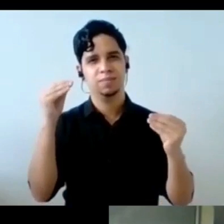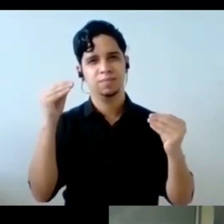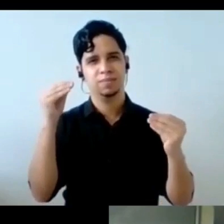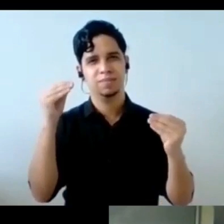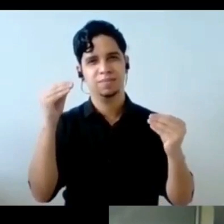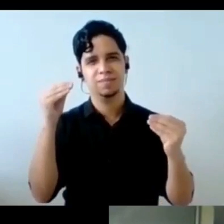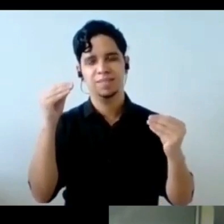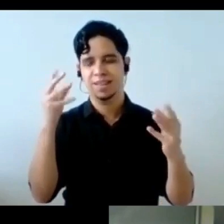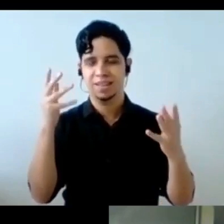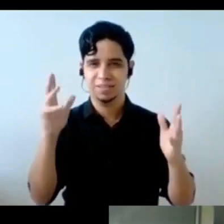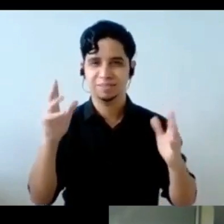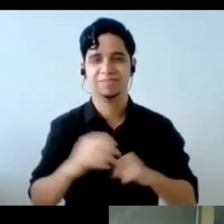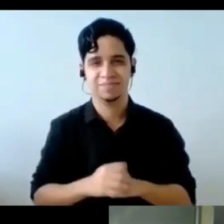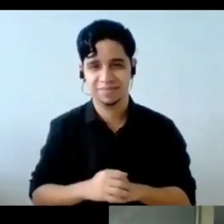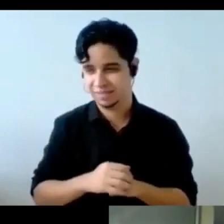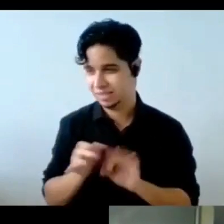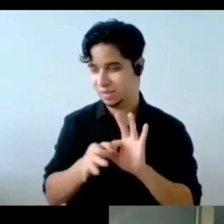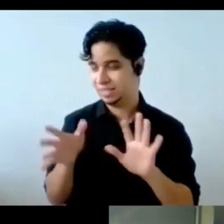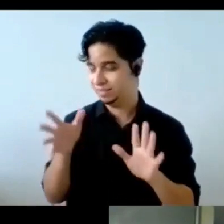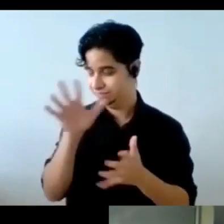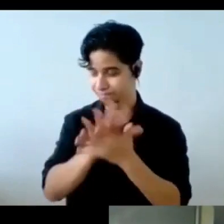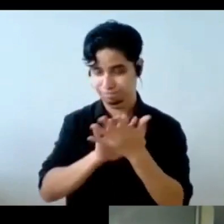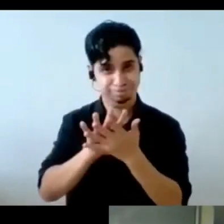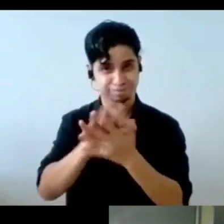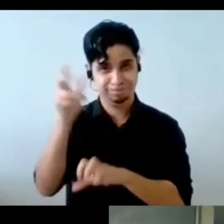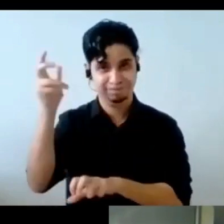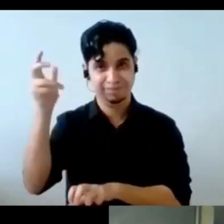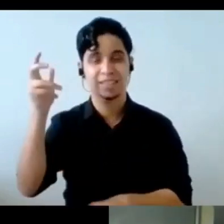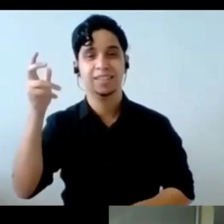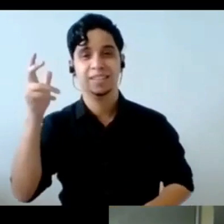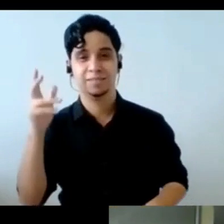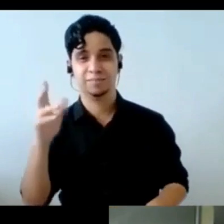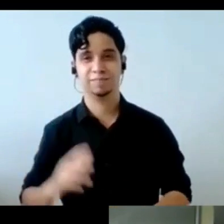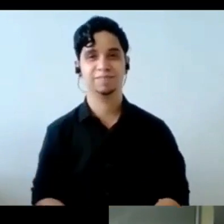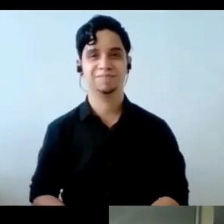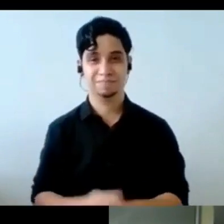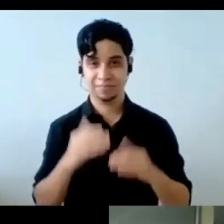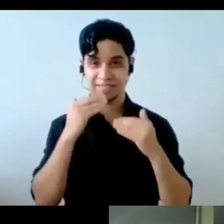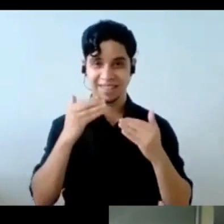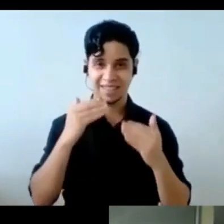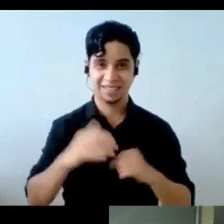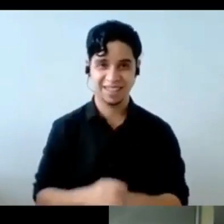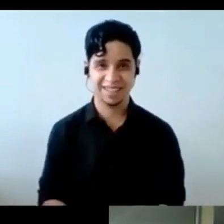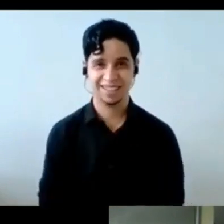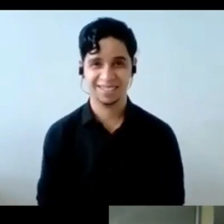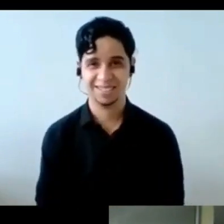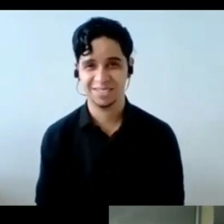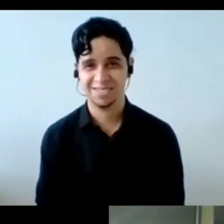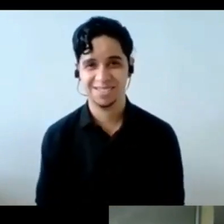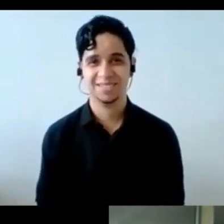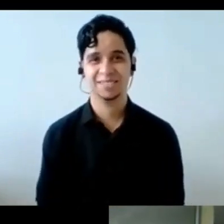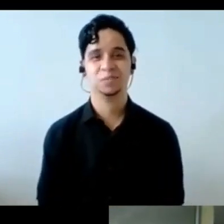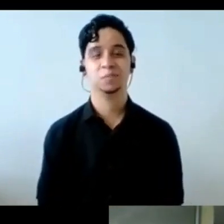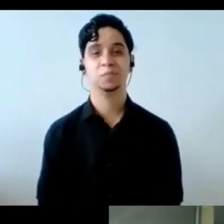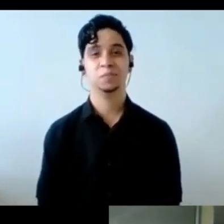un revolú. Se volvió como un reguero. Perdón. Gracias, Javier Ortiz. Mira,